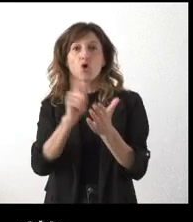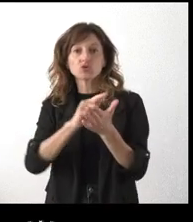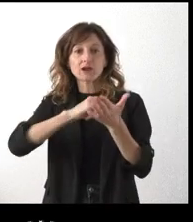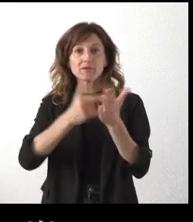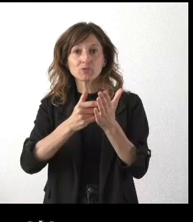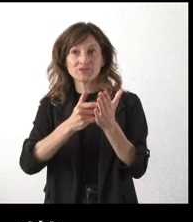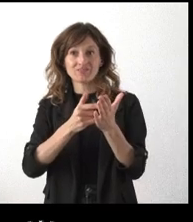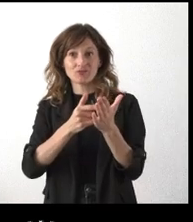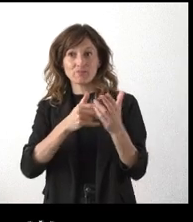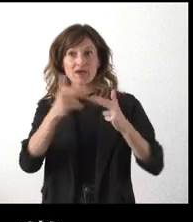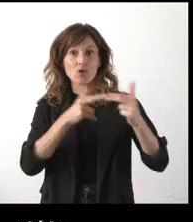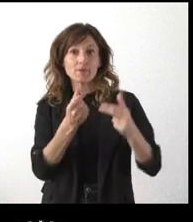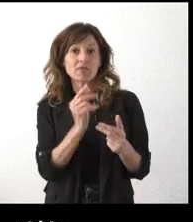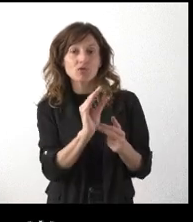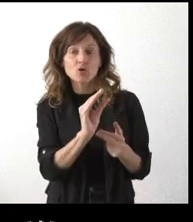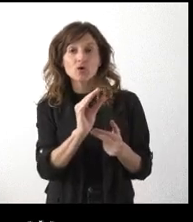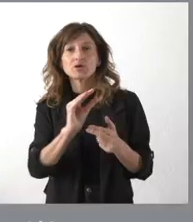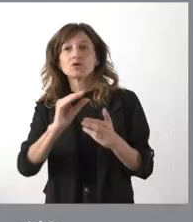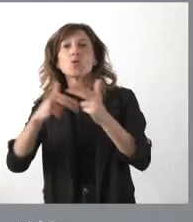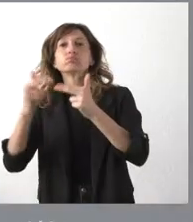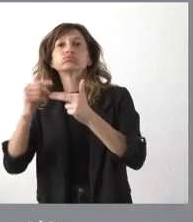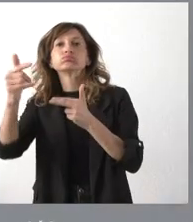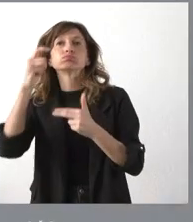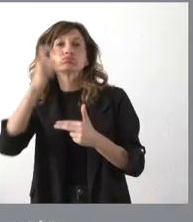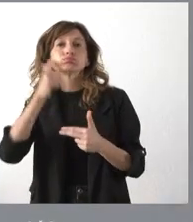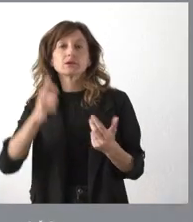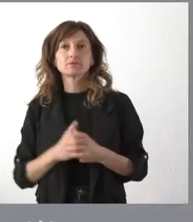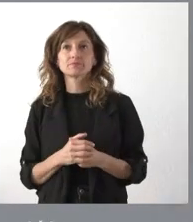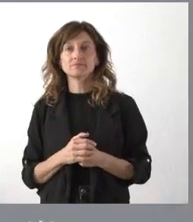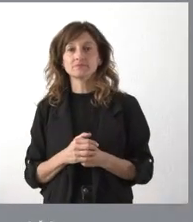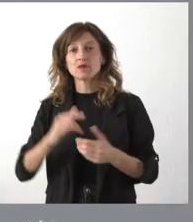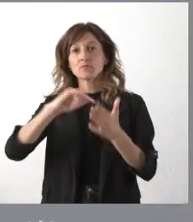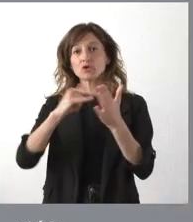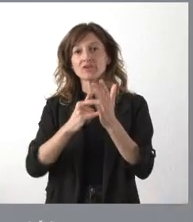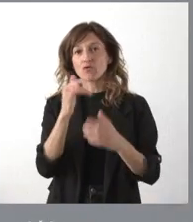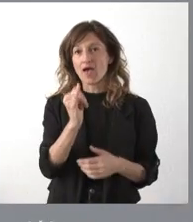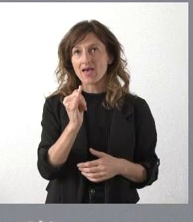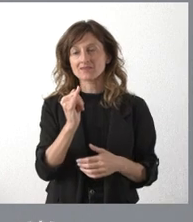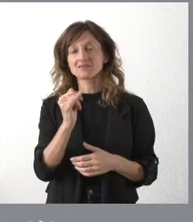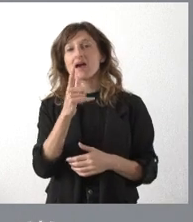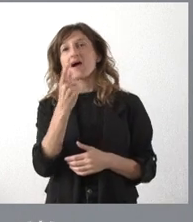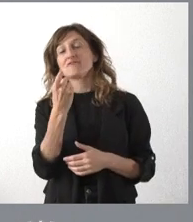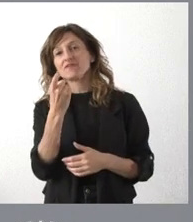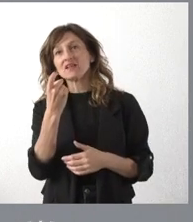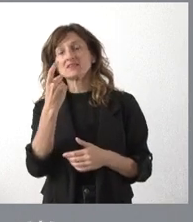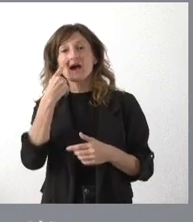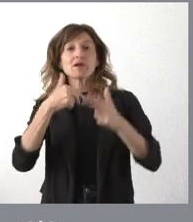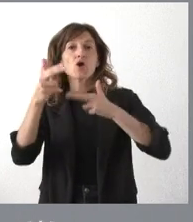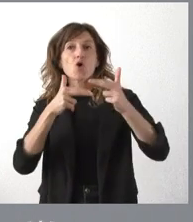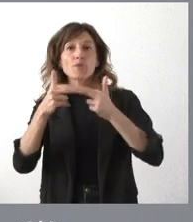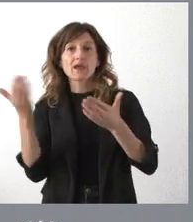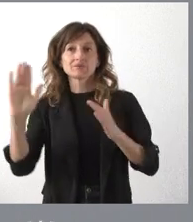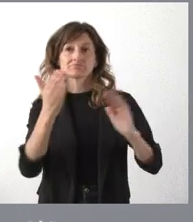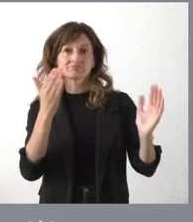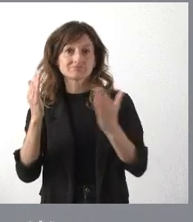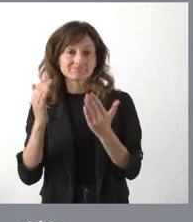a licitación pues como usted dice el proyecto lo tenemos lo que hay que sacar licitación es la obra ahora